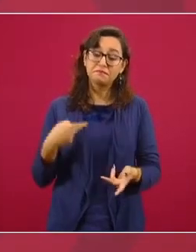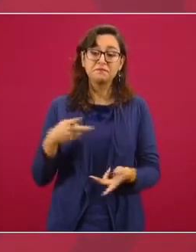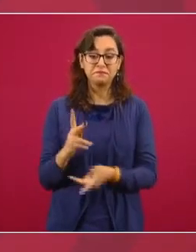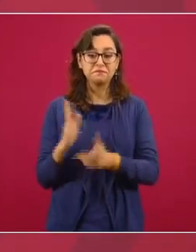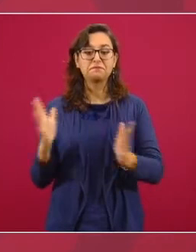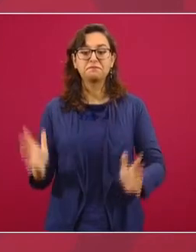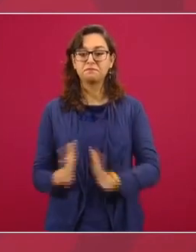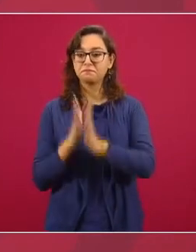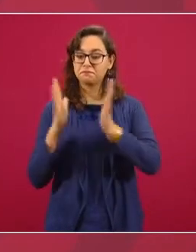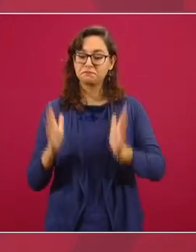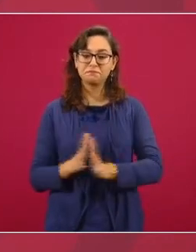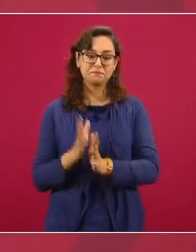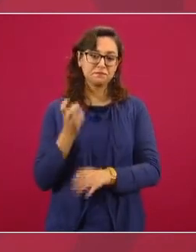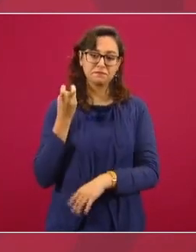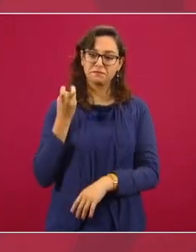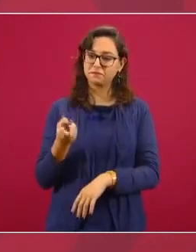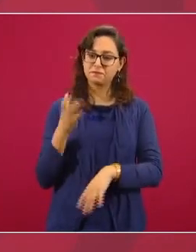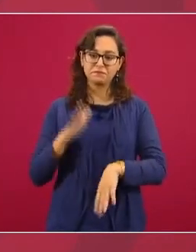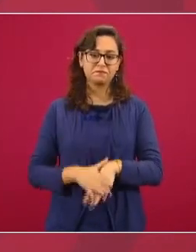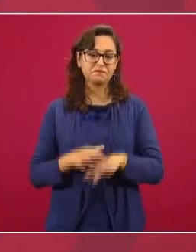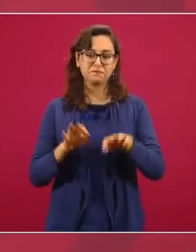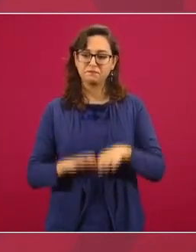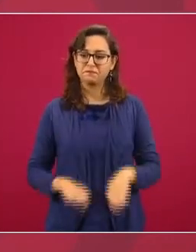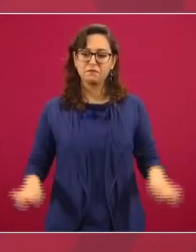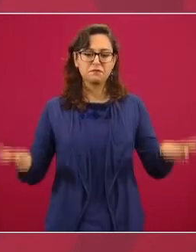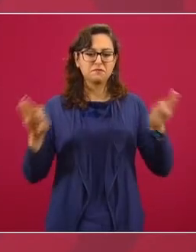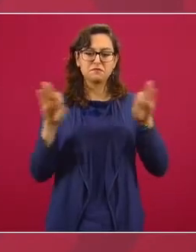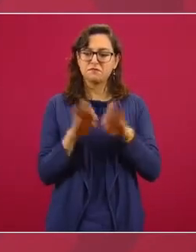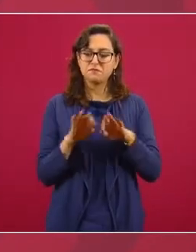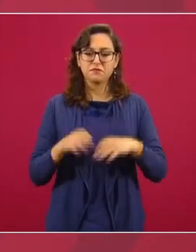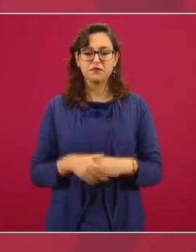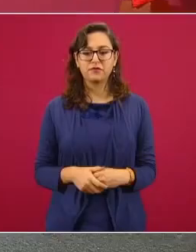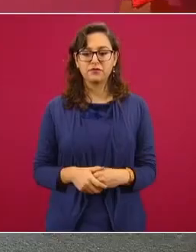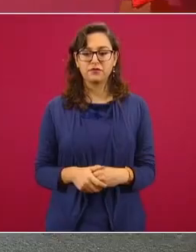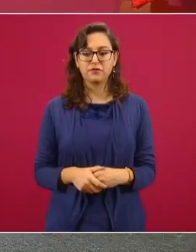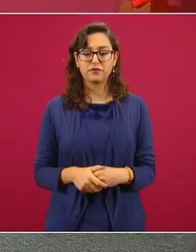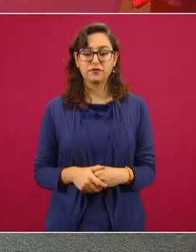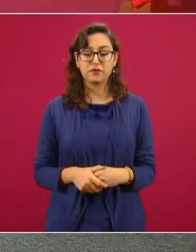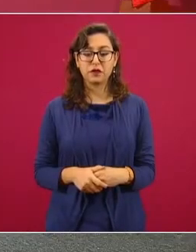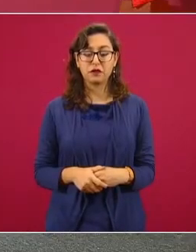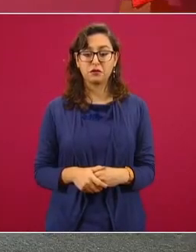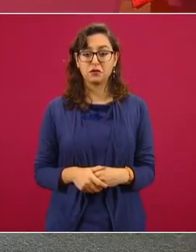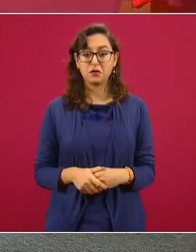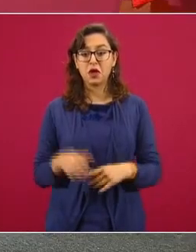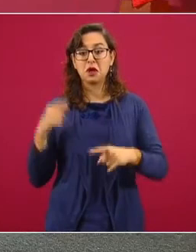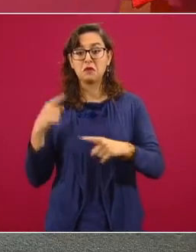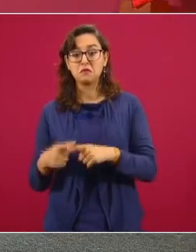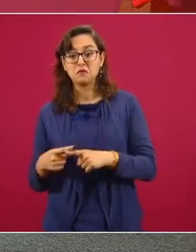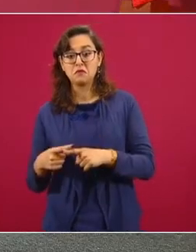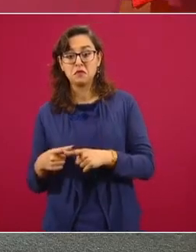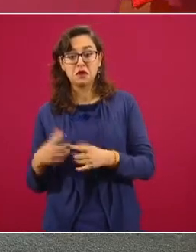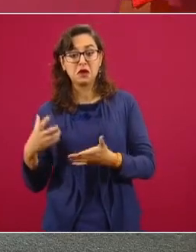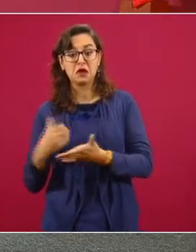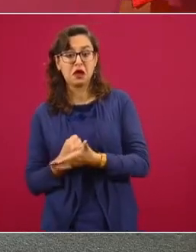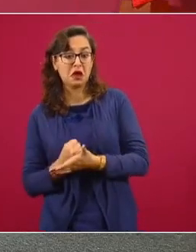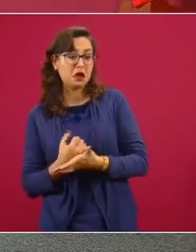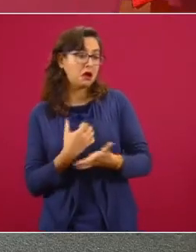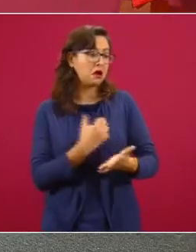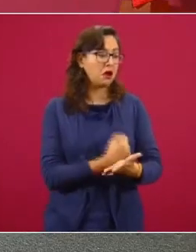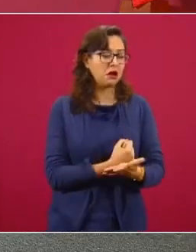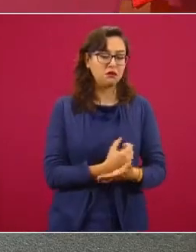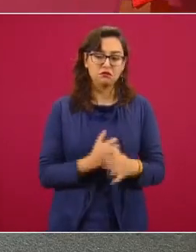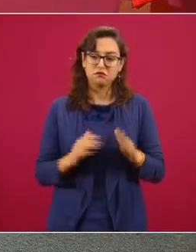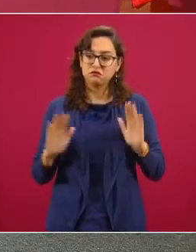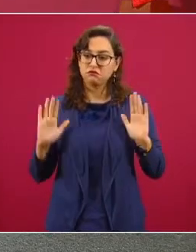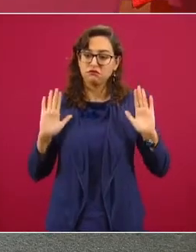Y eso es lo más importante, más destacado. Ya las autoridades electorales van